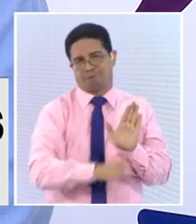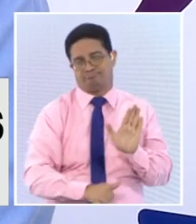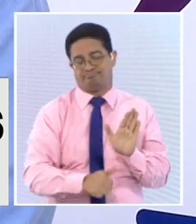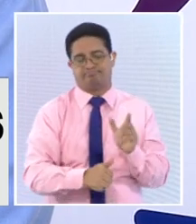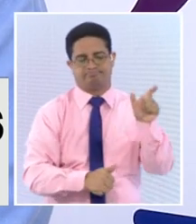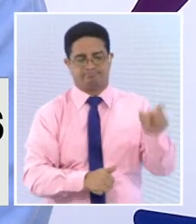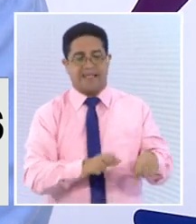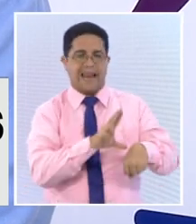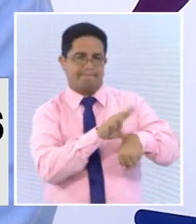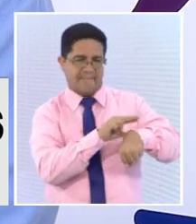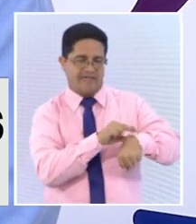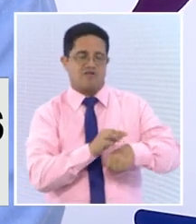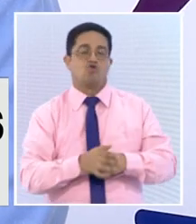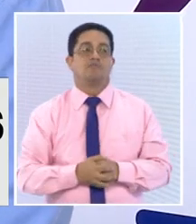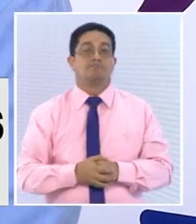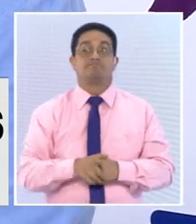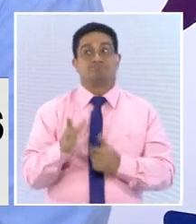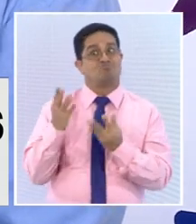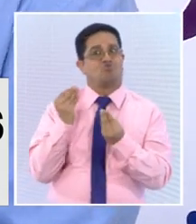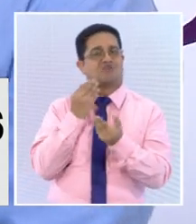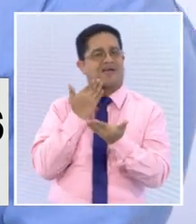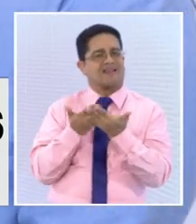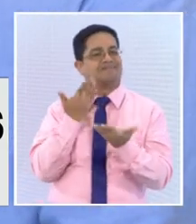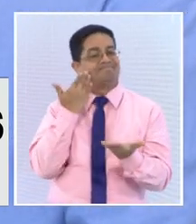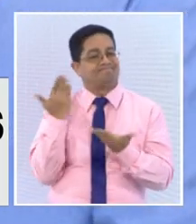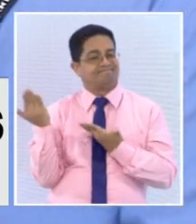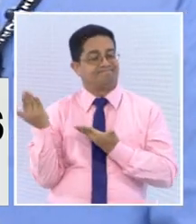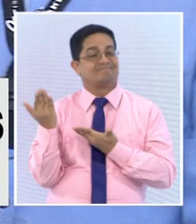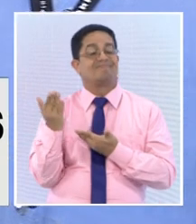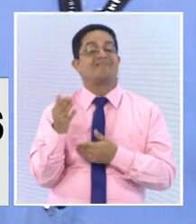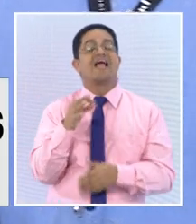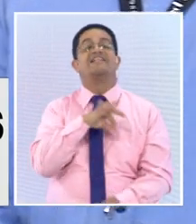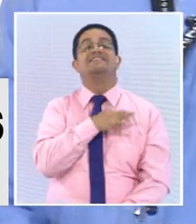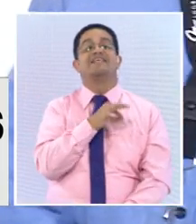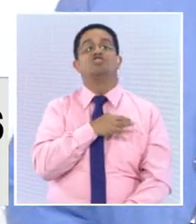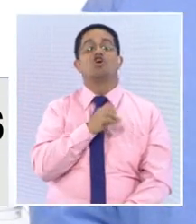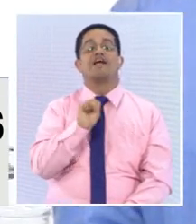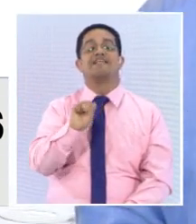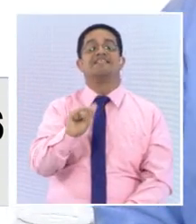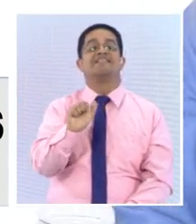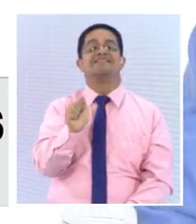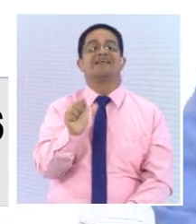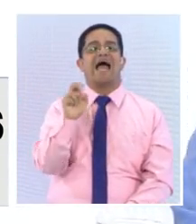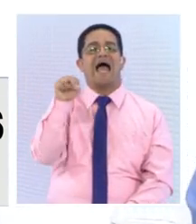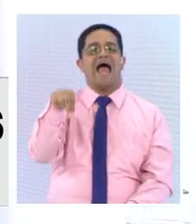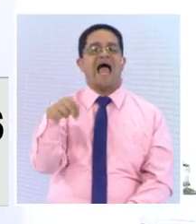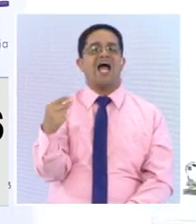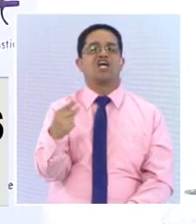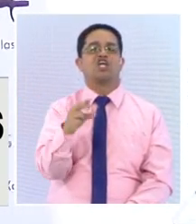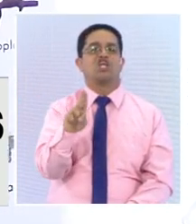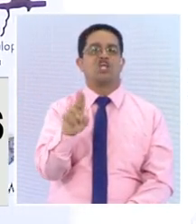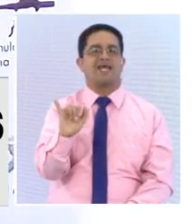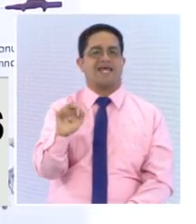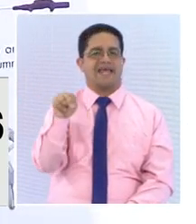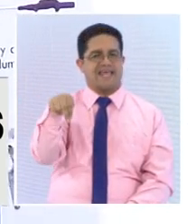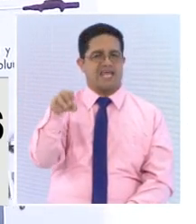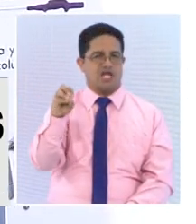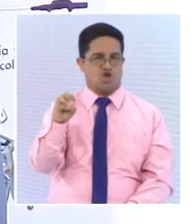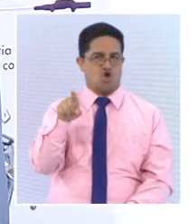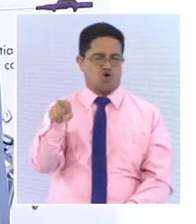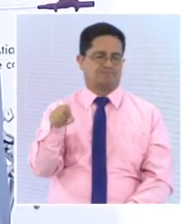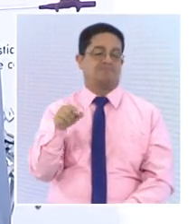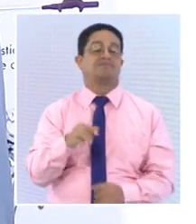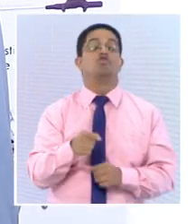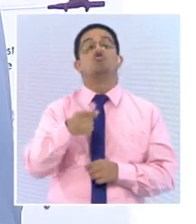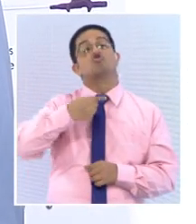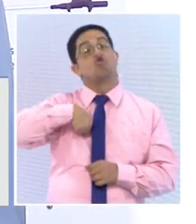al médico en el quirófano. Muchísimas gracias. Conversábamos con el señor Sanguino, quien es representante de esta marca que hace presencia en nuestro país.